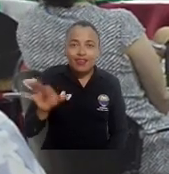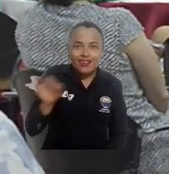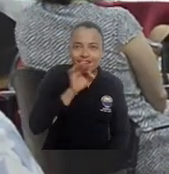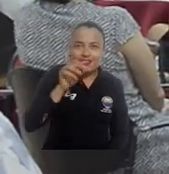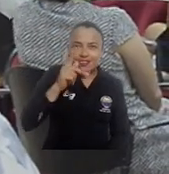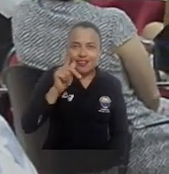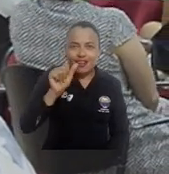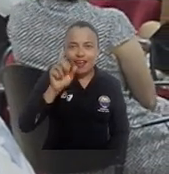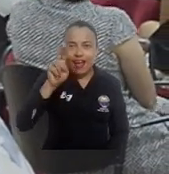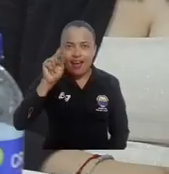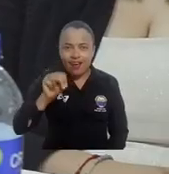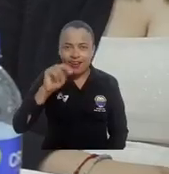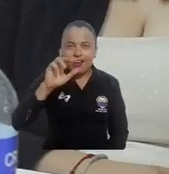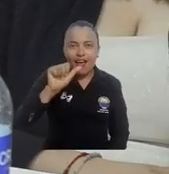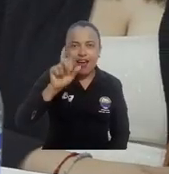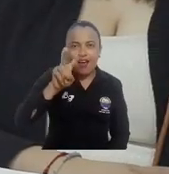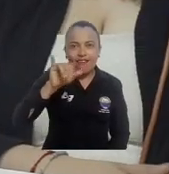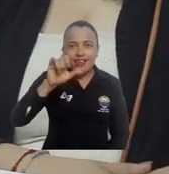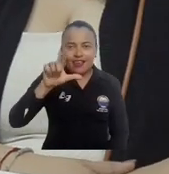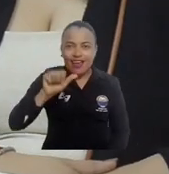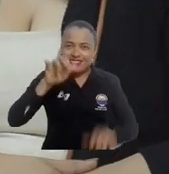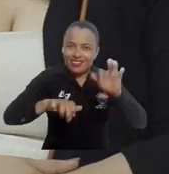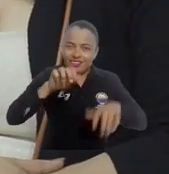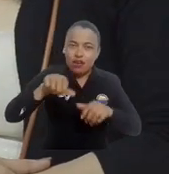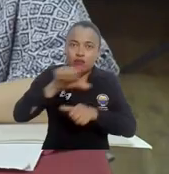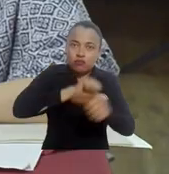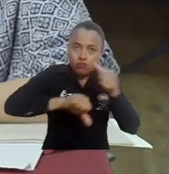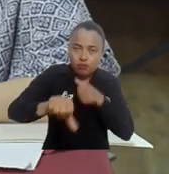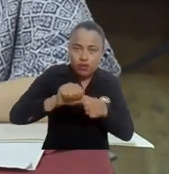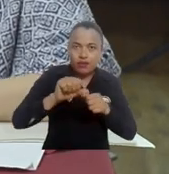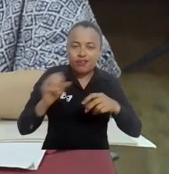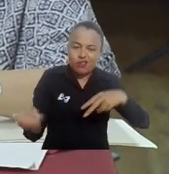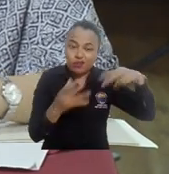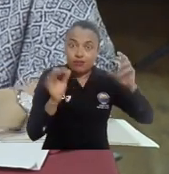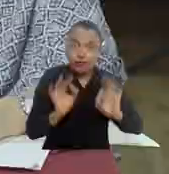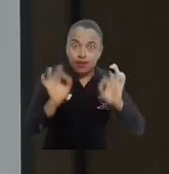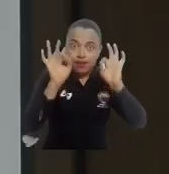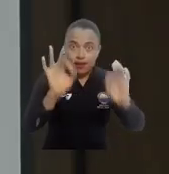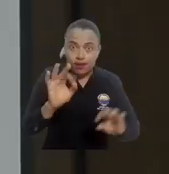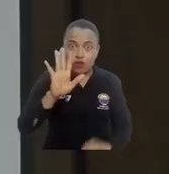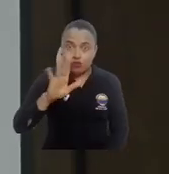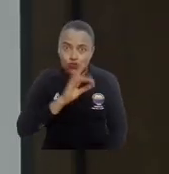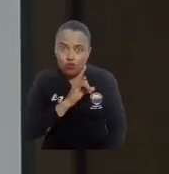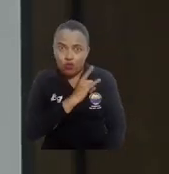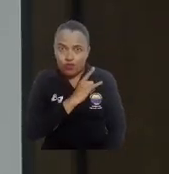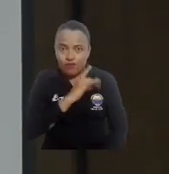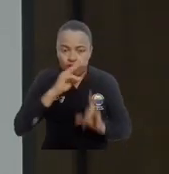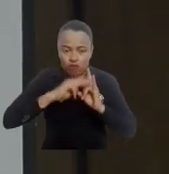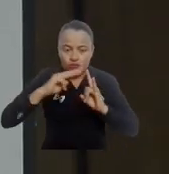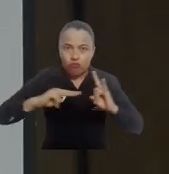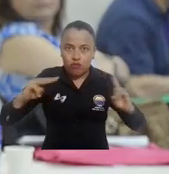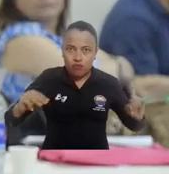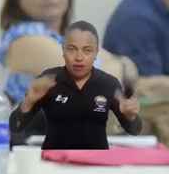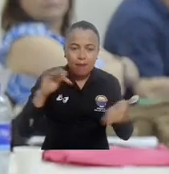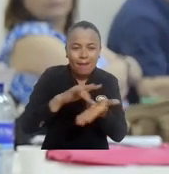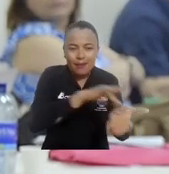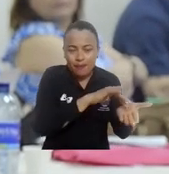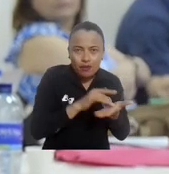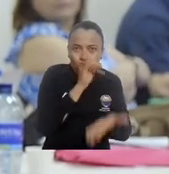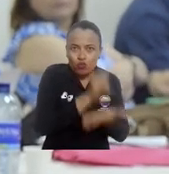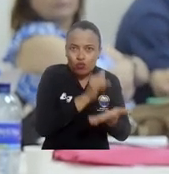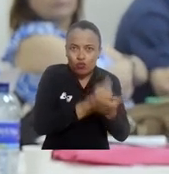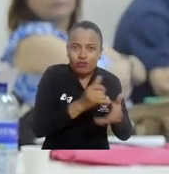Con la elección de Karen Ávila Labastidas como secretaria suplente de Educación y Calidad, la Universidad del Magdalena tendrá participación en la